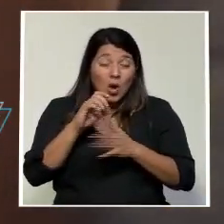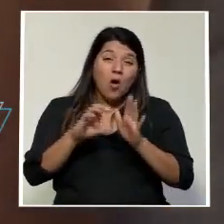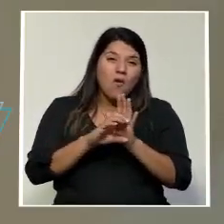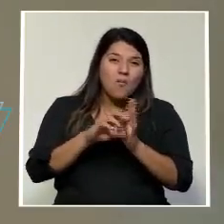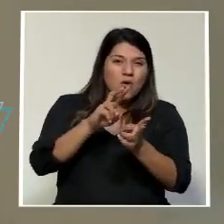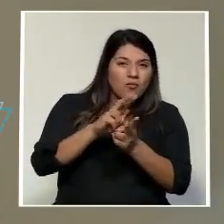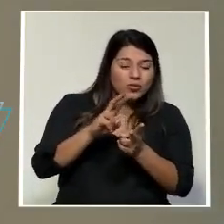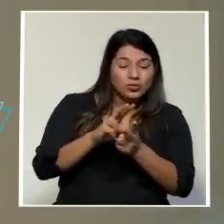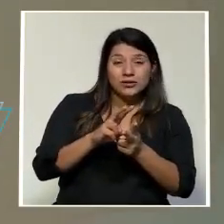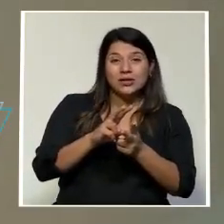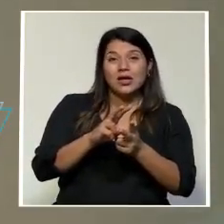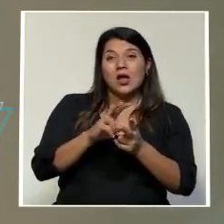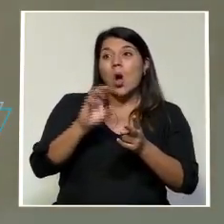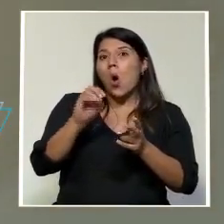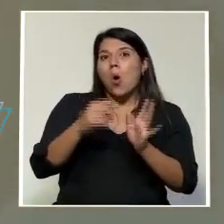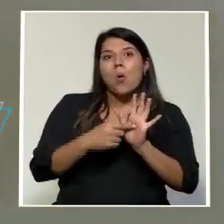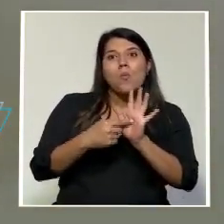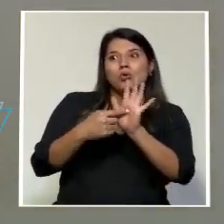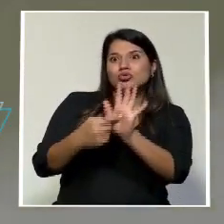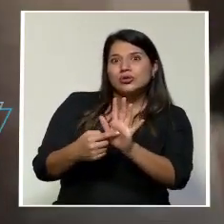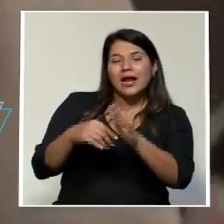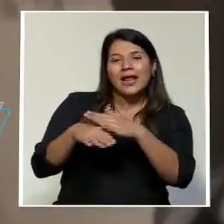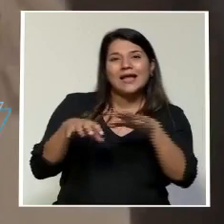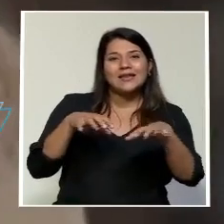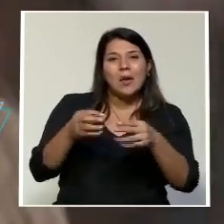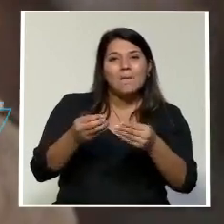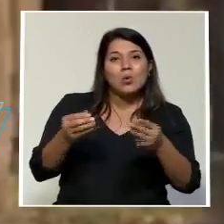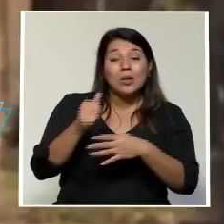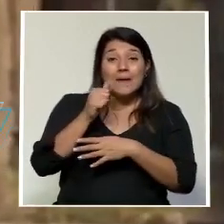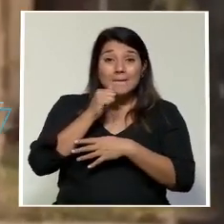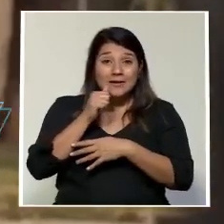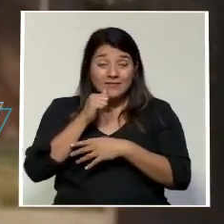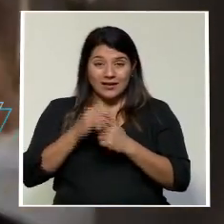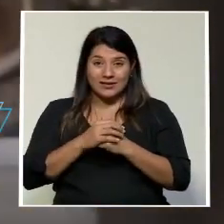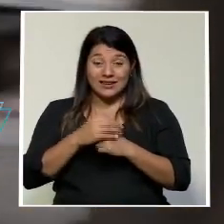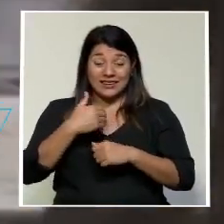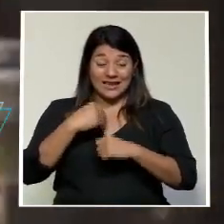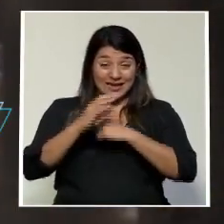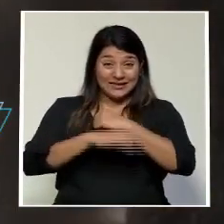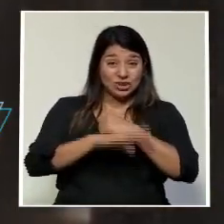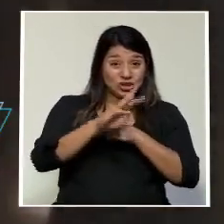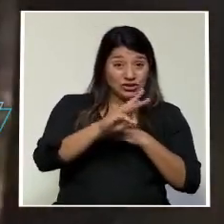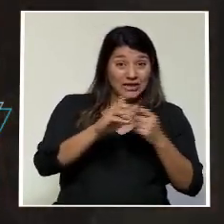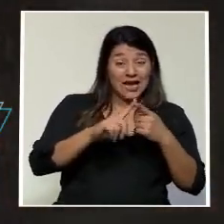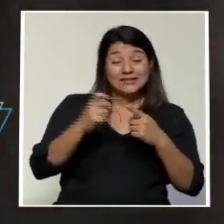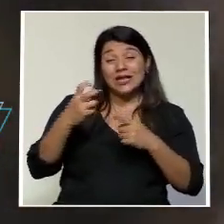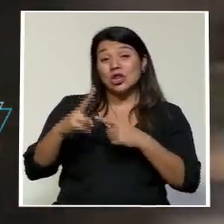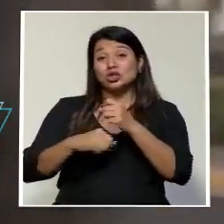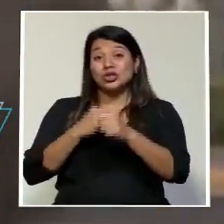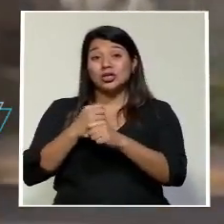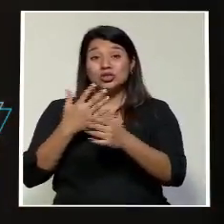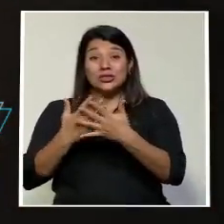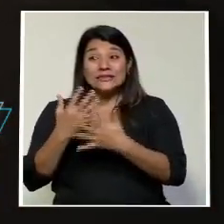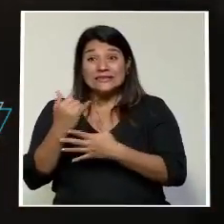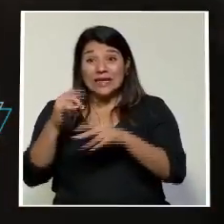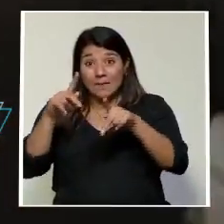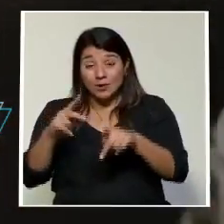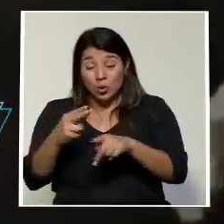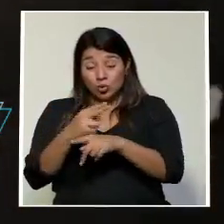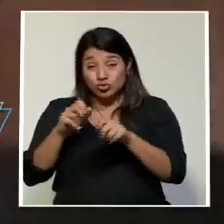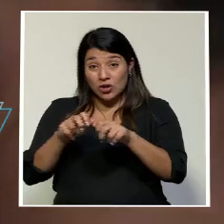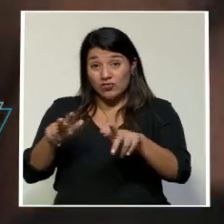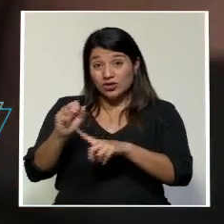obscenos en exhibiciones o espectáculos públicos y privados. La pena será de 6 a 12 años de prisión si el actor, utilizando las redes sociales o